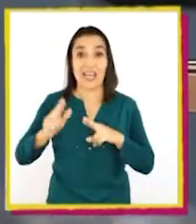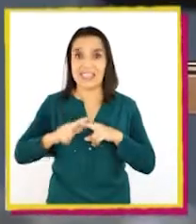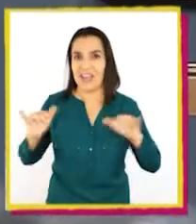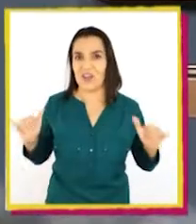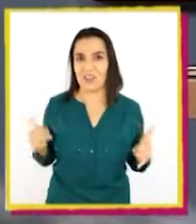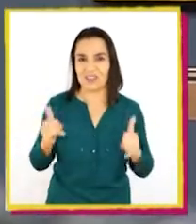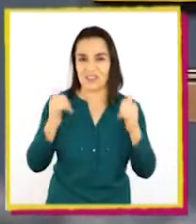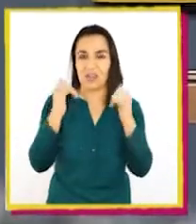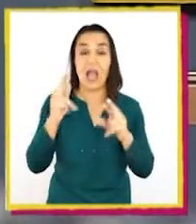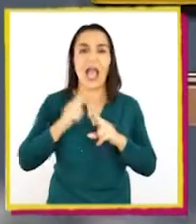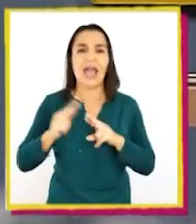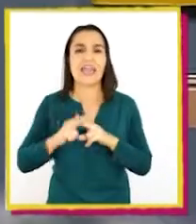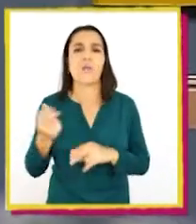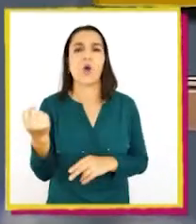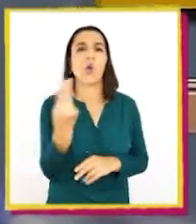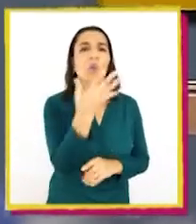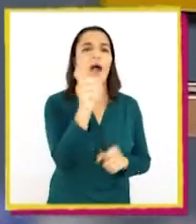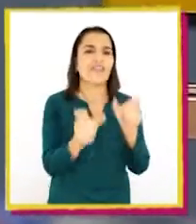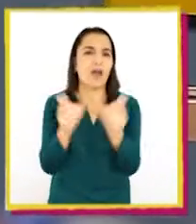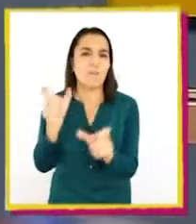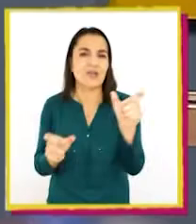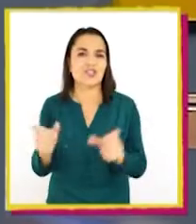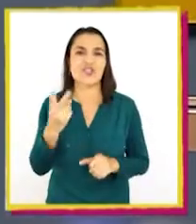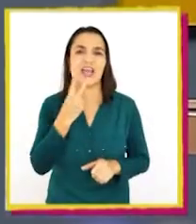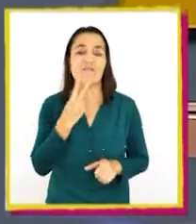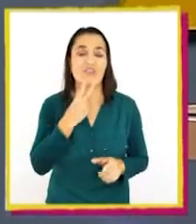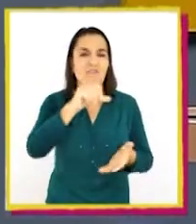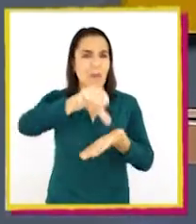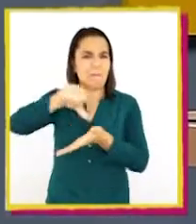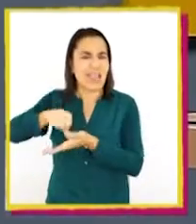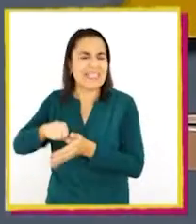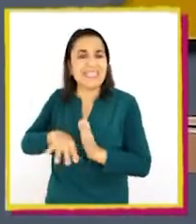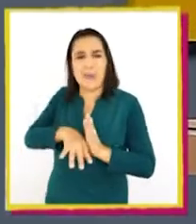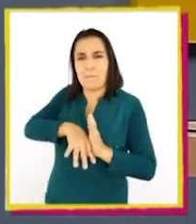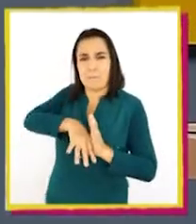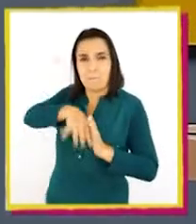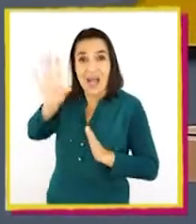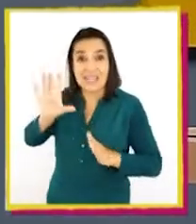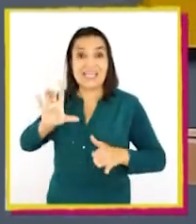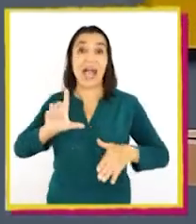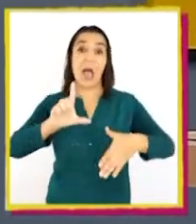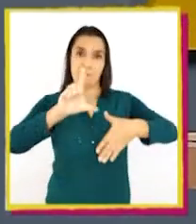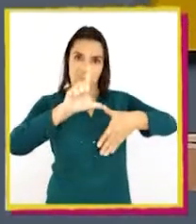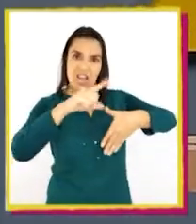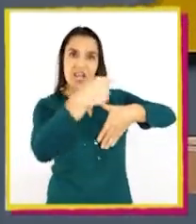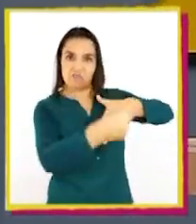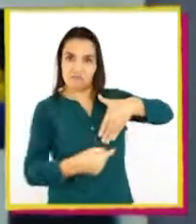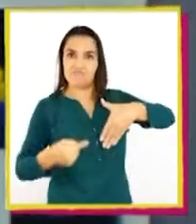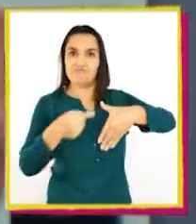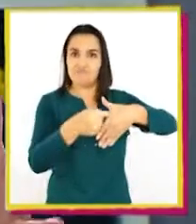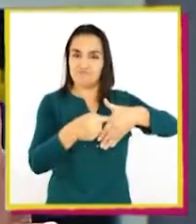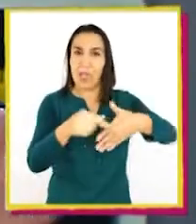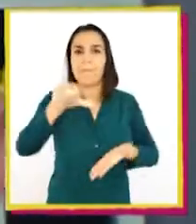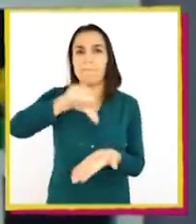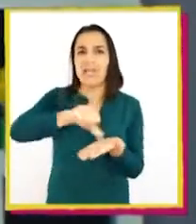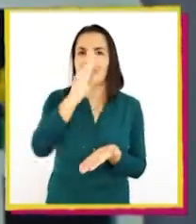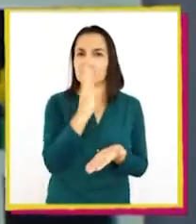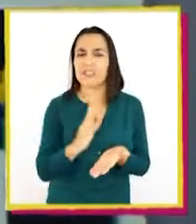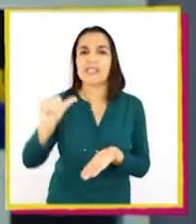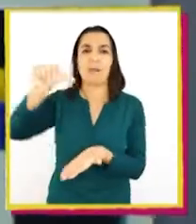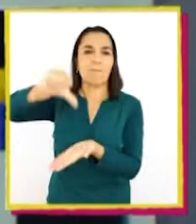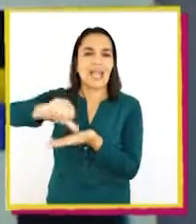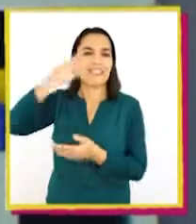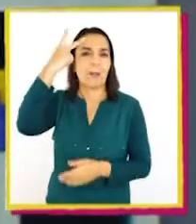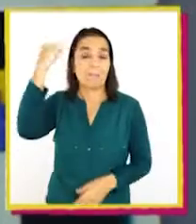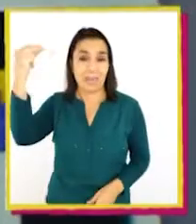más entretenido, lo haremos con la cantidad de habitantes de los países que tienen mayor cantidad de individuos en América Latina, Brasil y